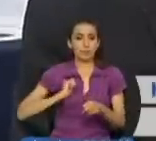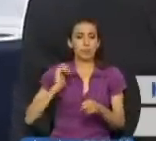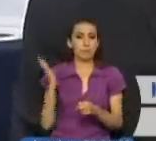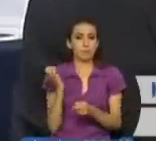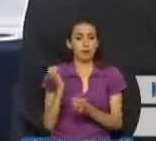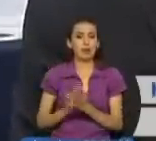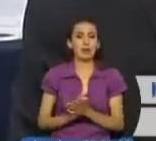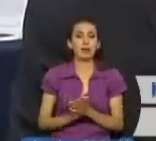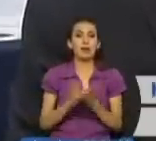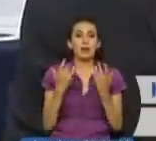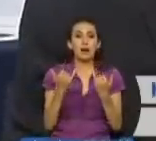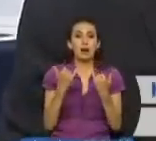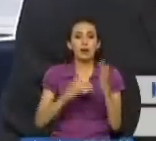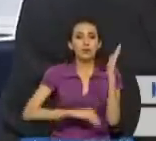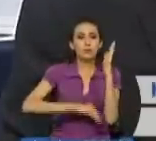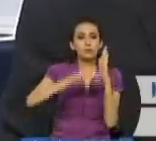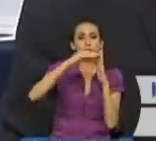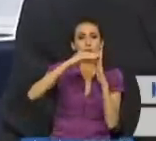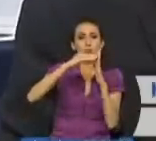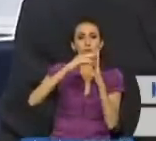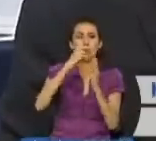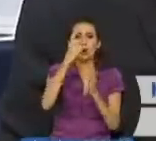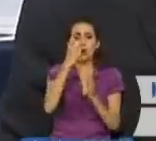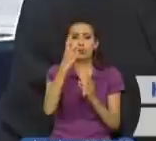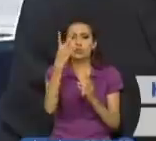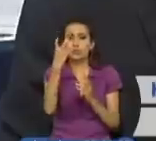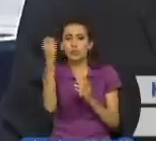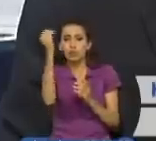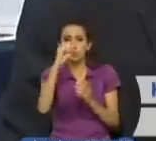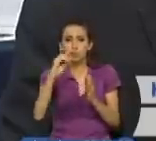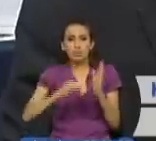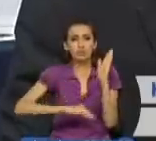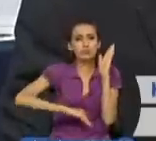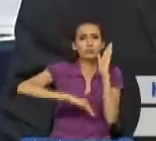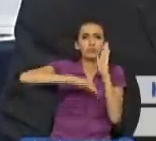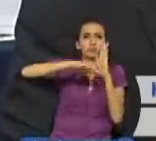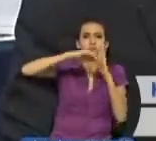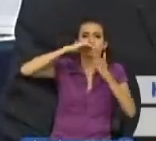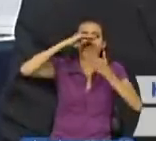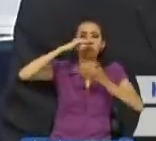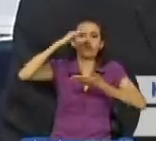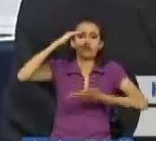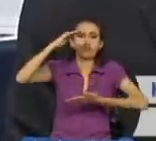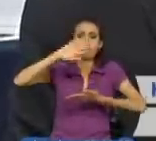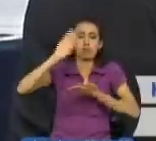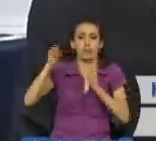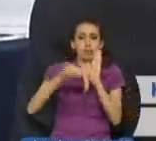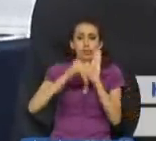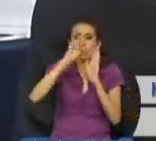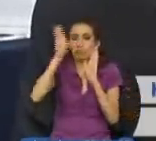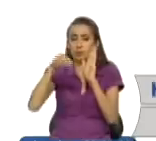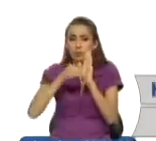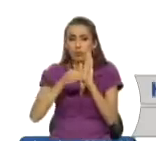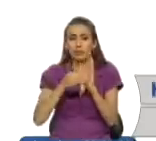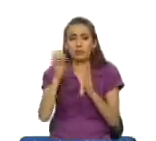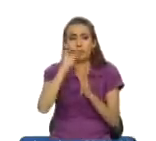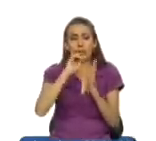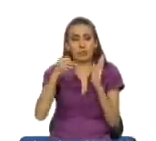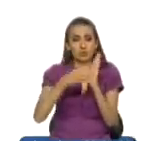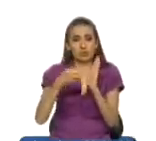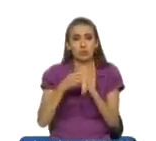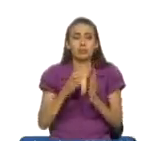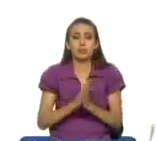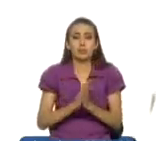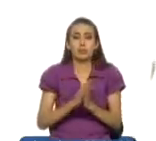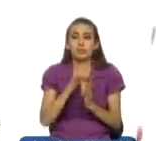materia tributaria encuentra que hay un 11 un 12 por de incremento en la recaudación durante el primer semestre para villacres en a